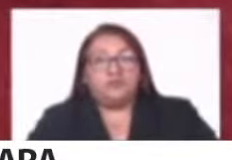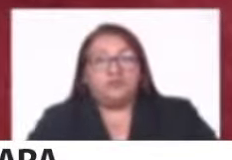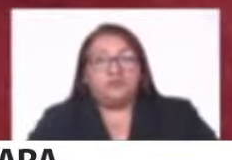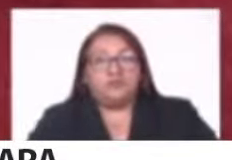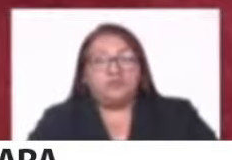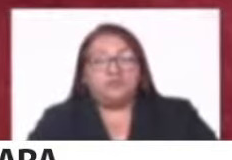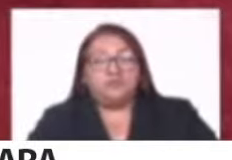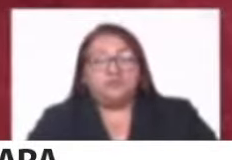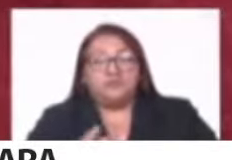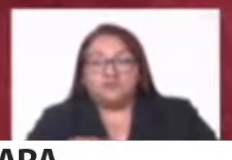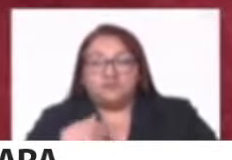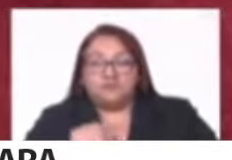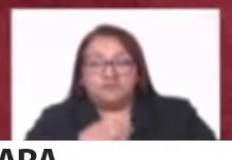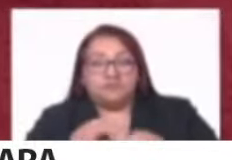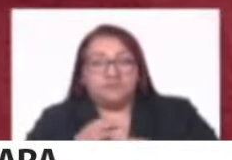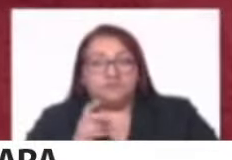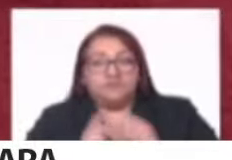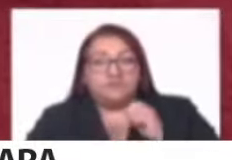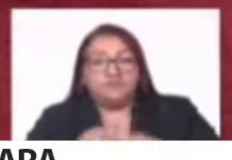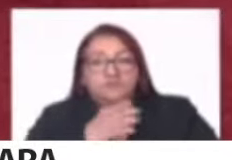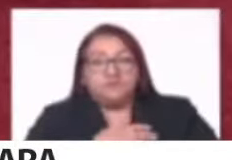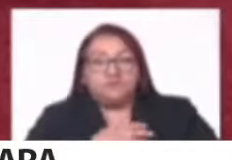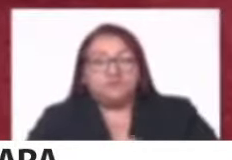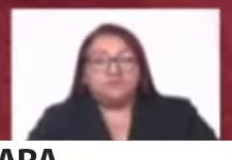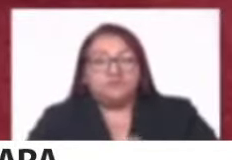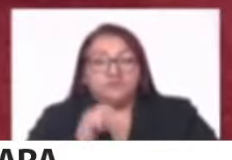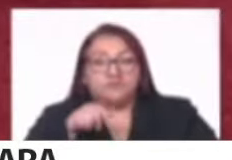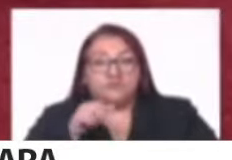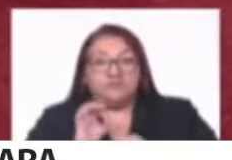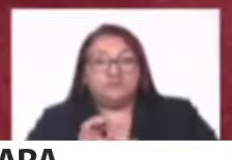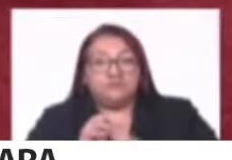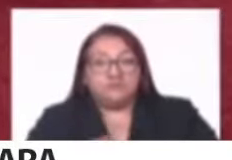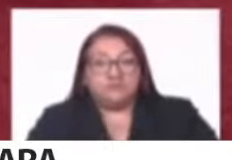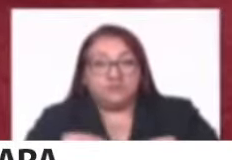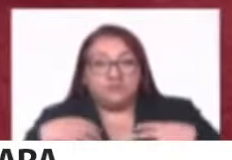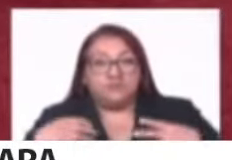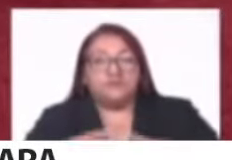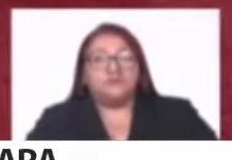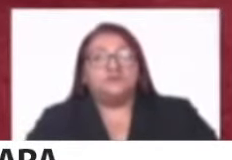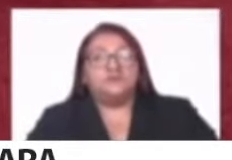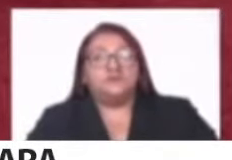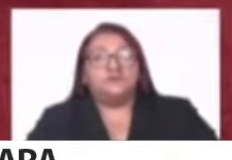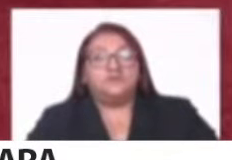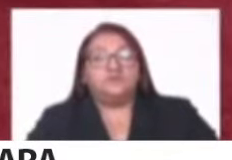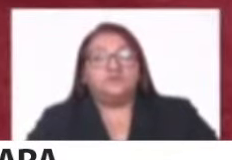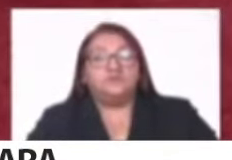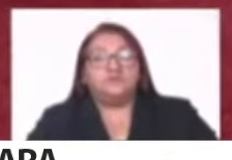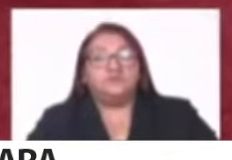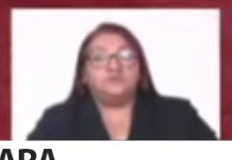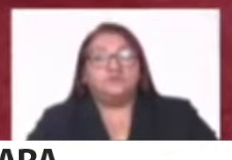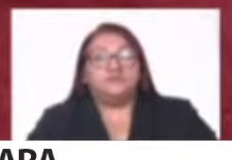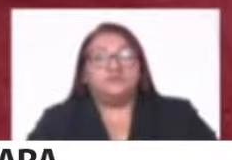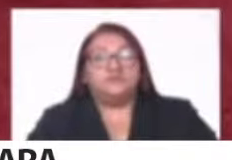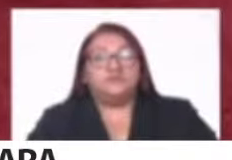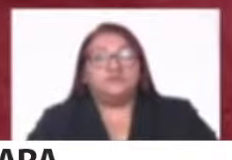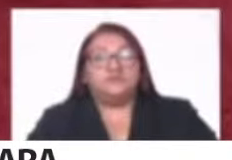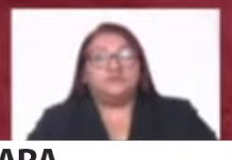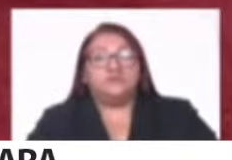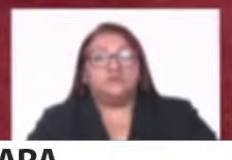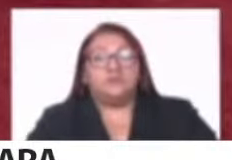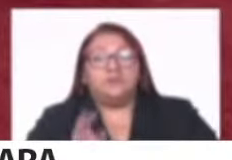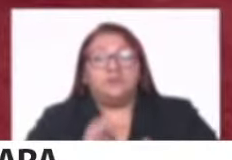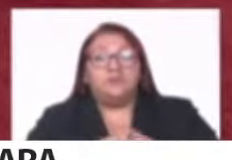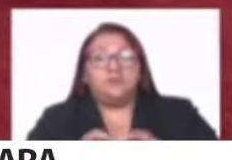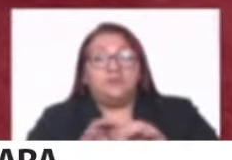Conforme expusimos en una fecha anterior, en este mismo hemiciclo y básicamente a la Comisión